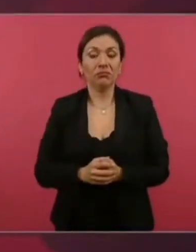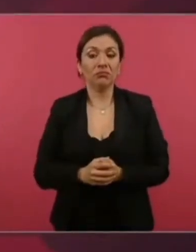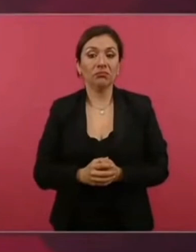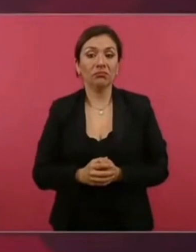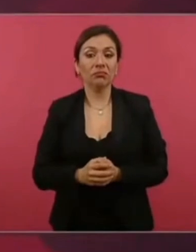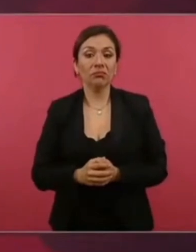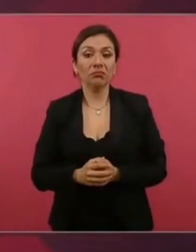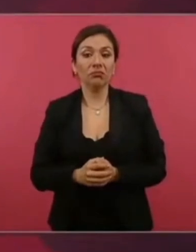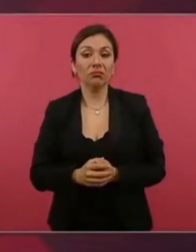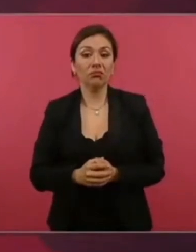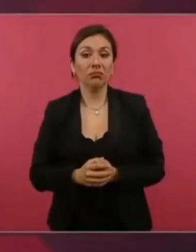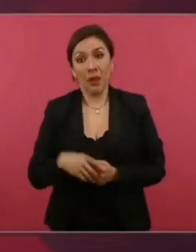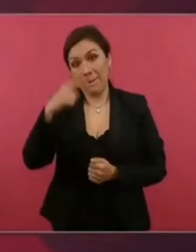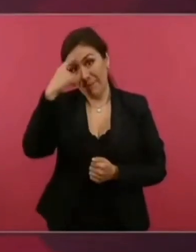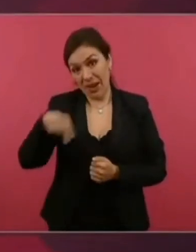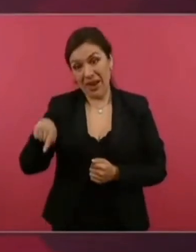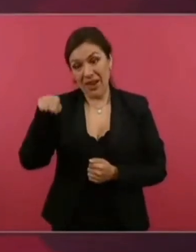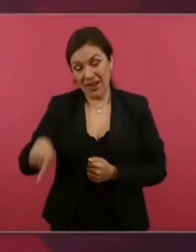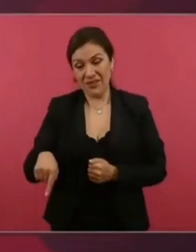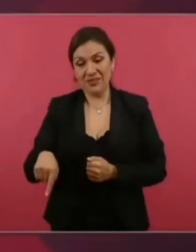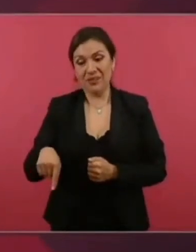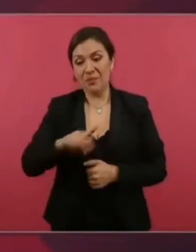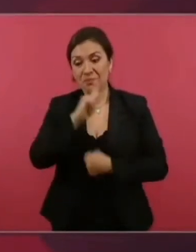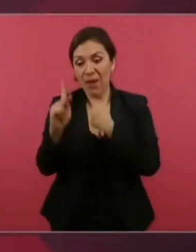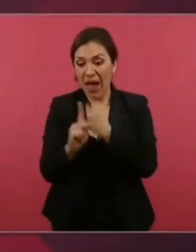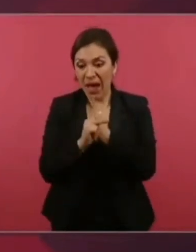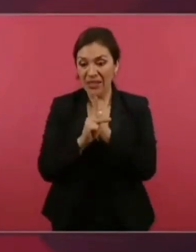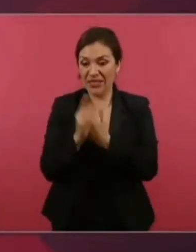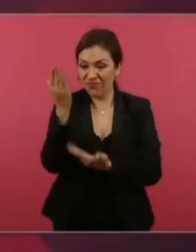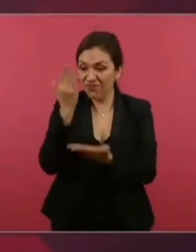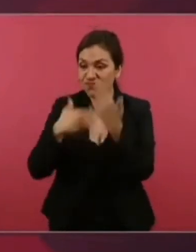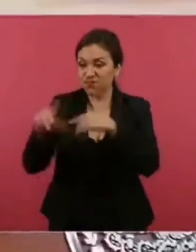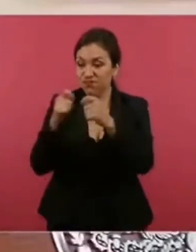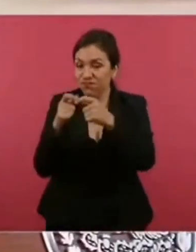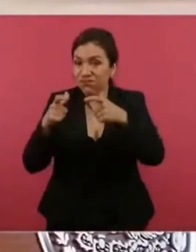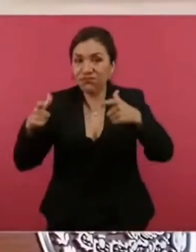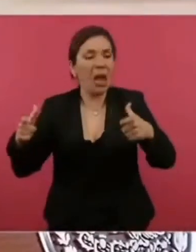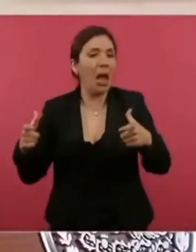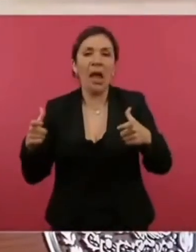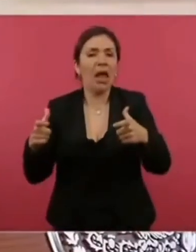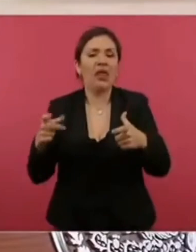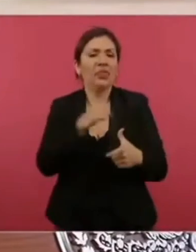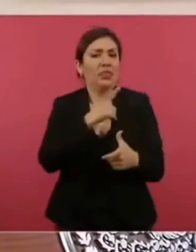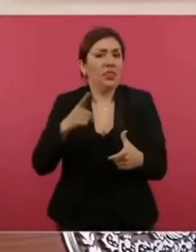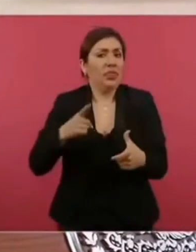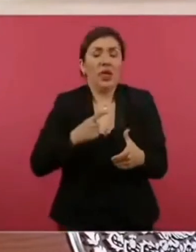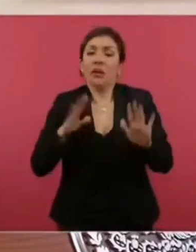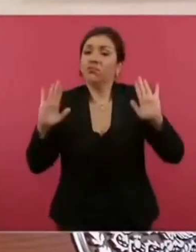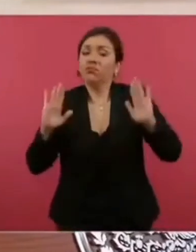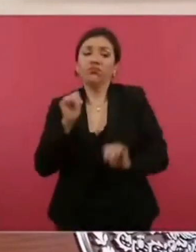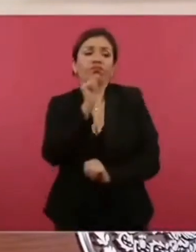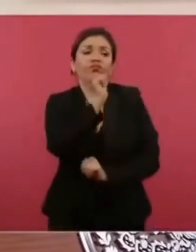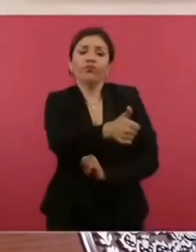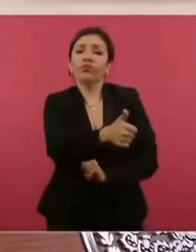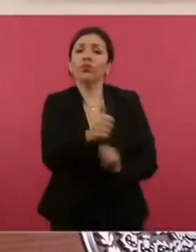tuviera que ver con el desarrollo. Todo se tenía que dejar